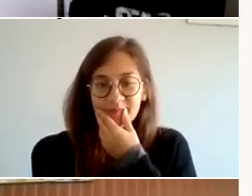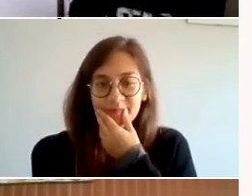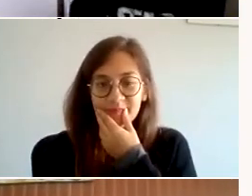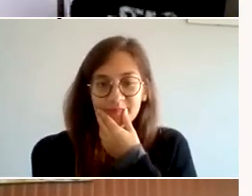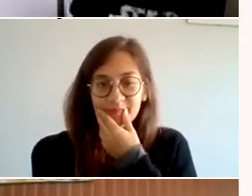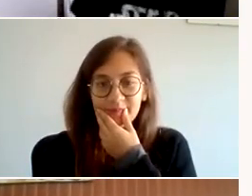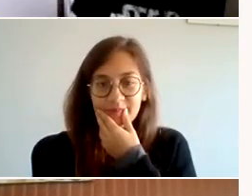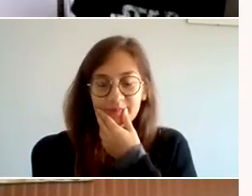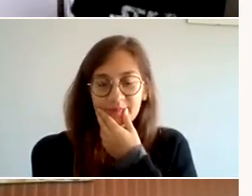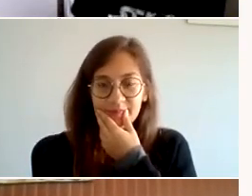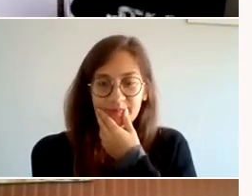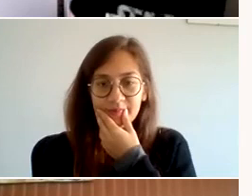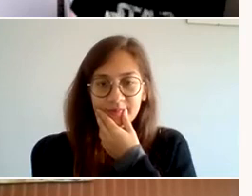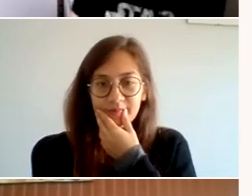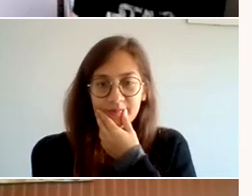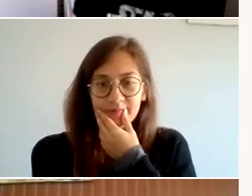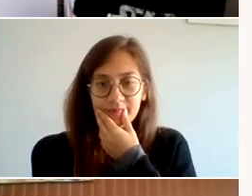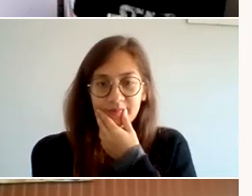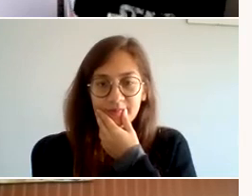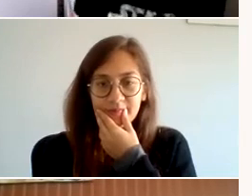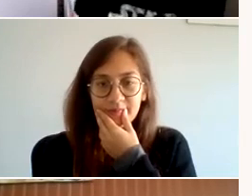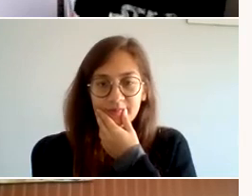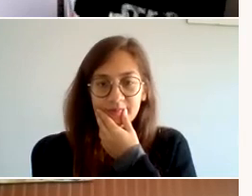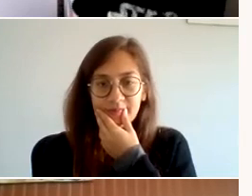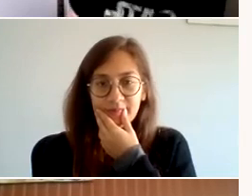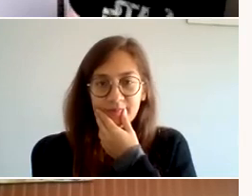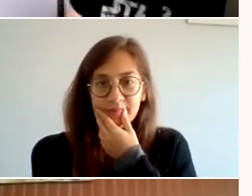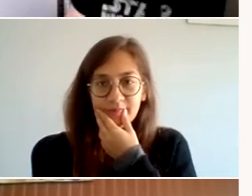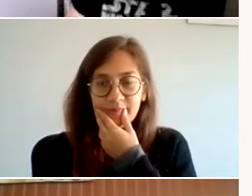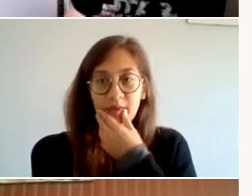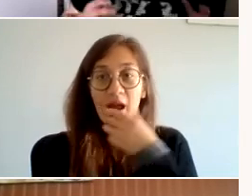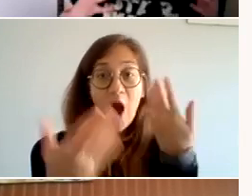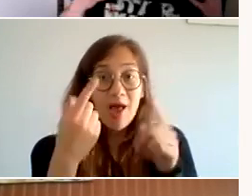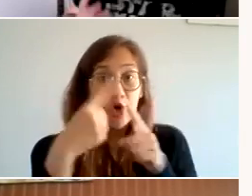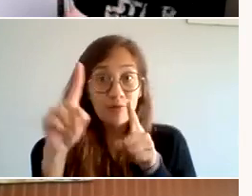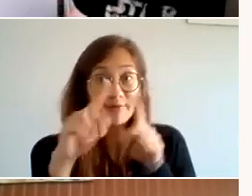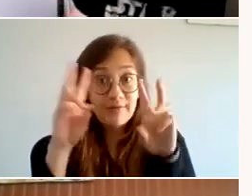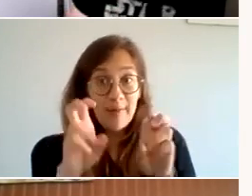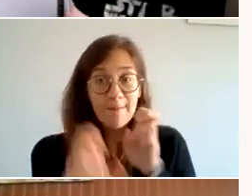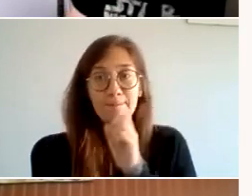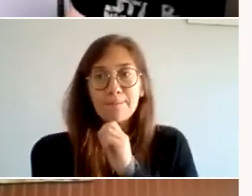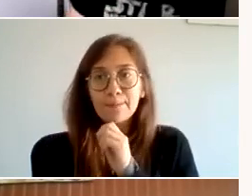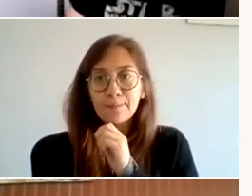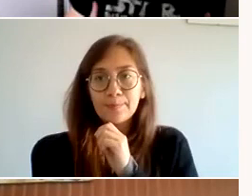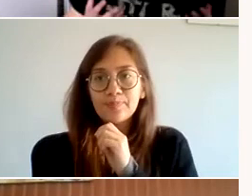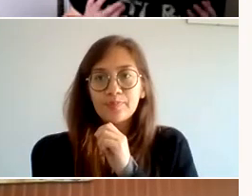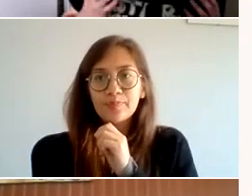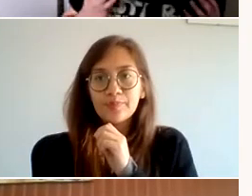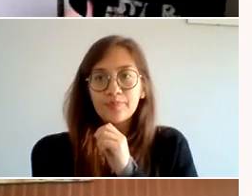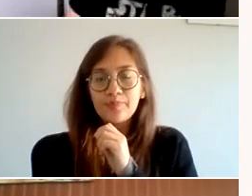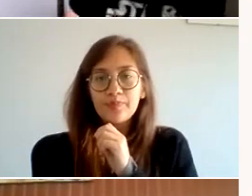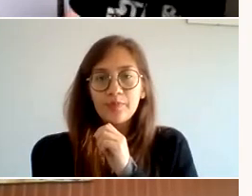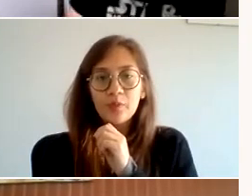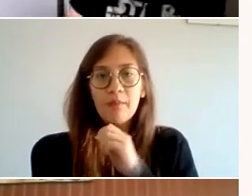Bien, vamos a la siguiente entonces. Para poder acceder a Internet, los primeros programas que se utilizaron fueron